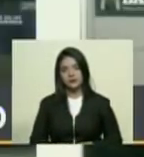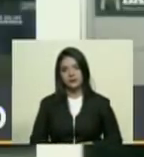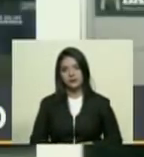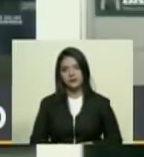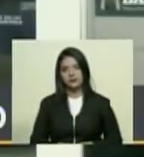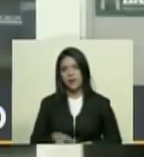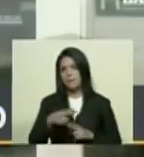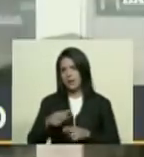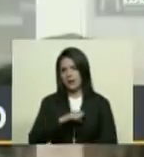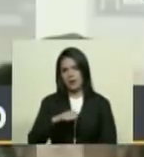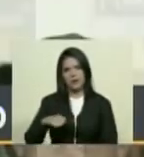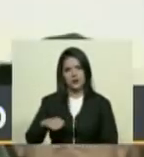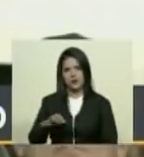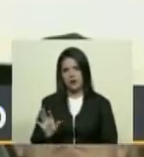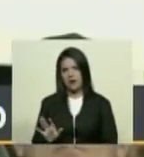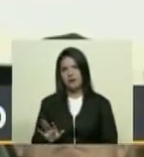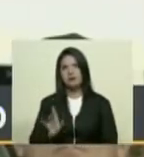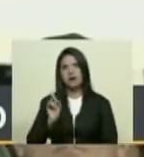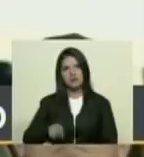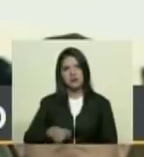préstamos personales.